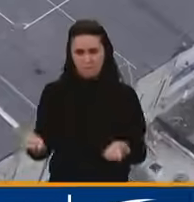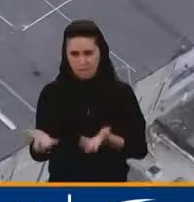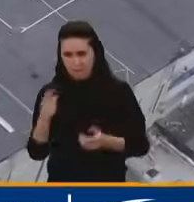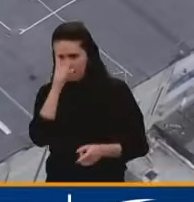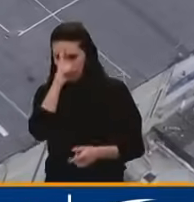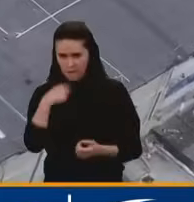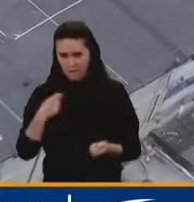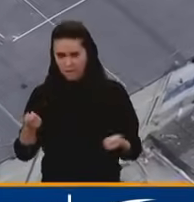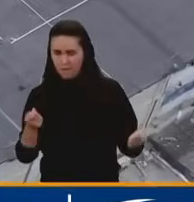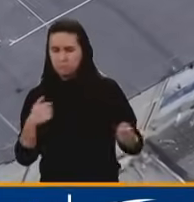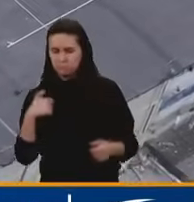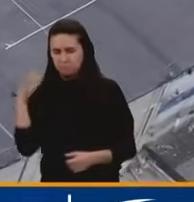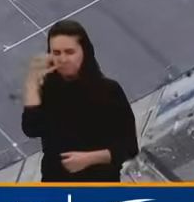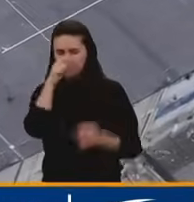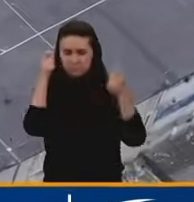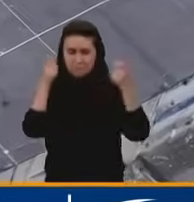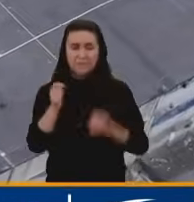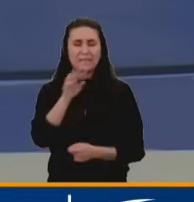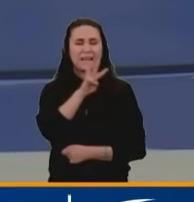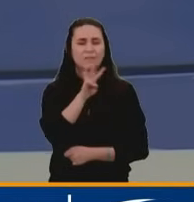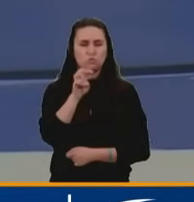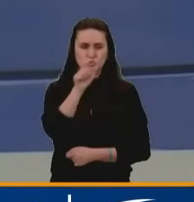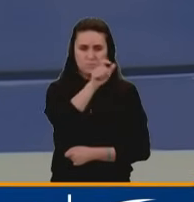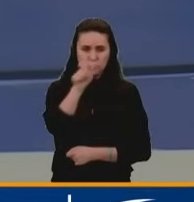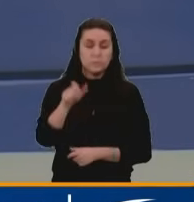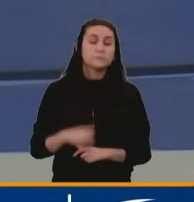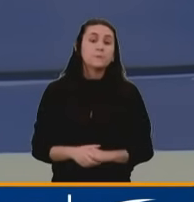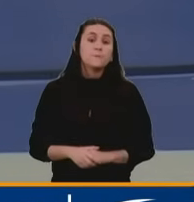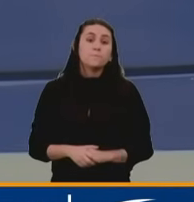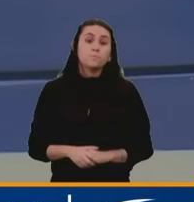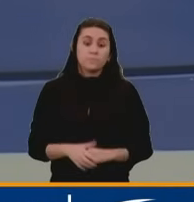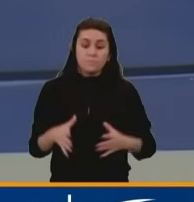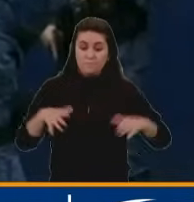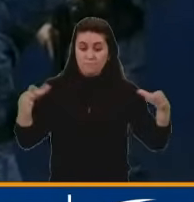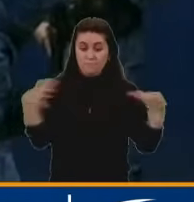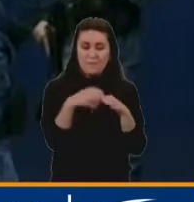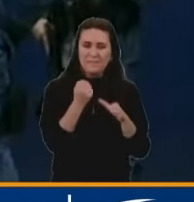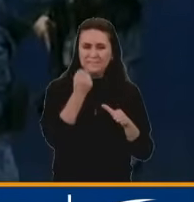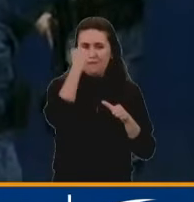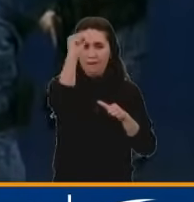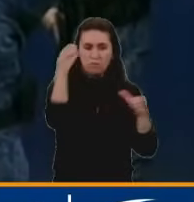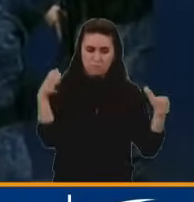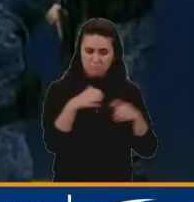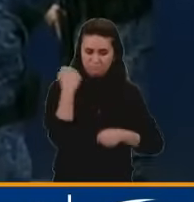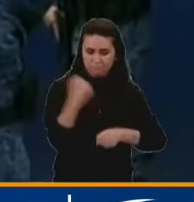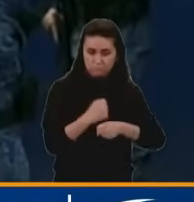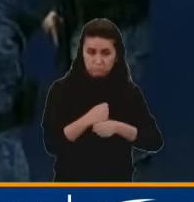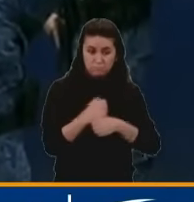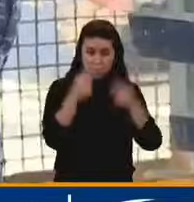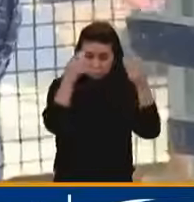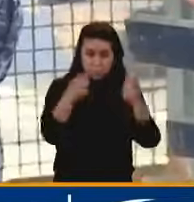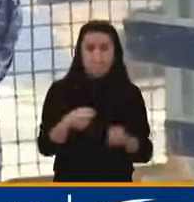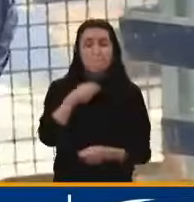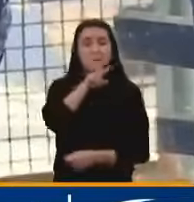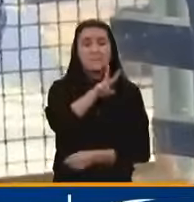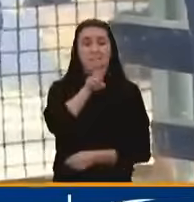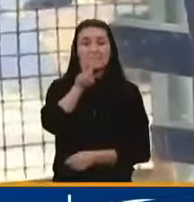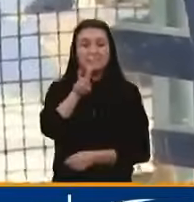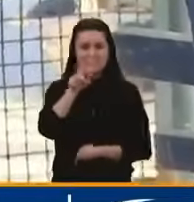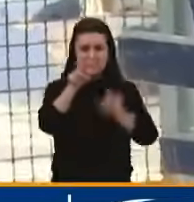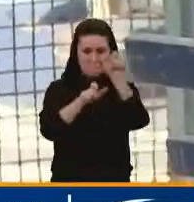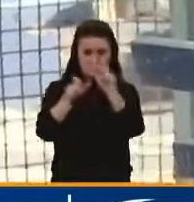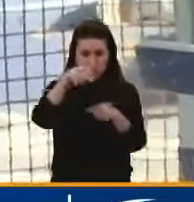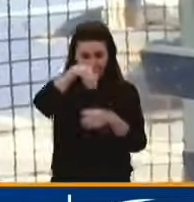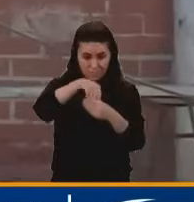dinamizando la extorsión desde las cárceles de acuerdo a la unión de trabajadores penitenciarios a la fecha hay 27 funcionarios del impec que están